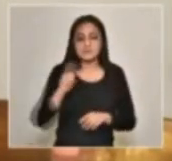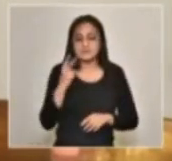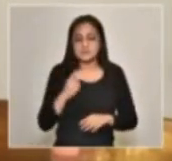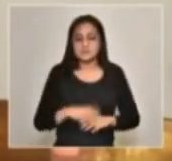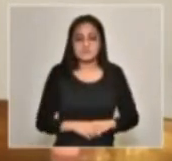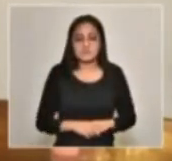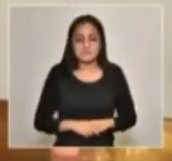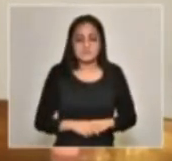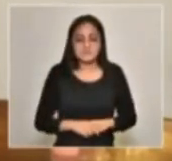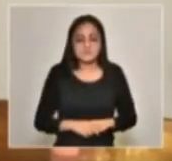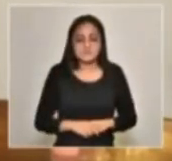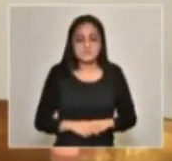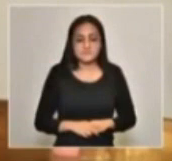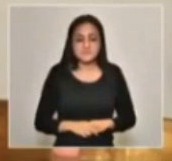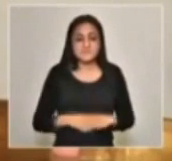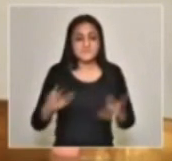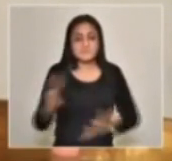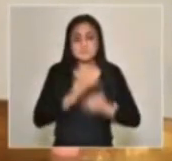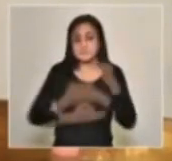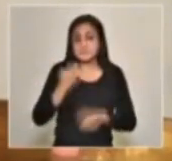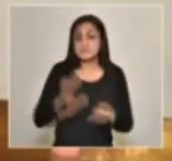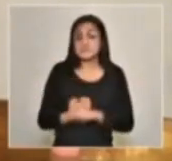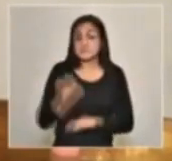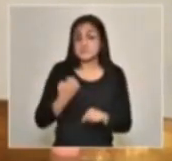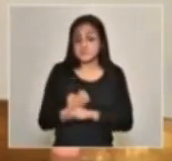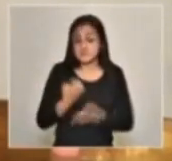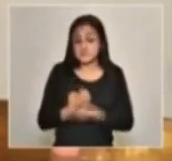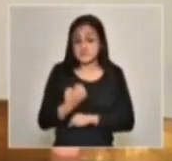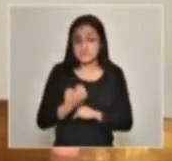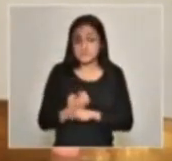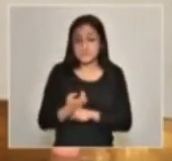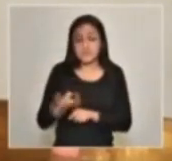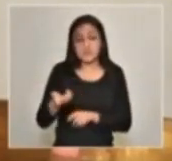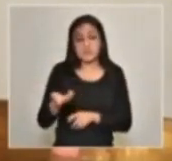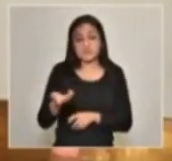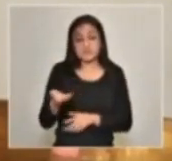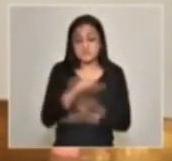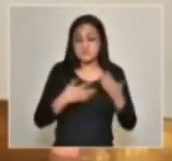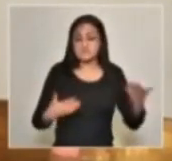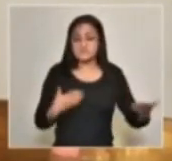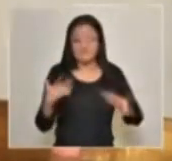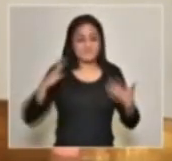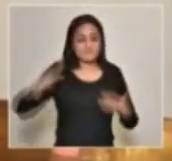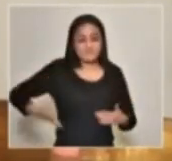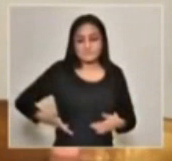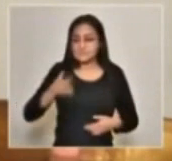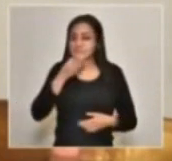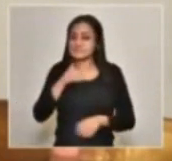ésta sea de todo el estado y no sólo de la ciudad es por eso que se promoverá la realización de una feria ganadera agrícola